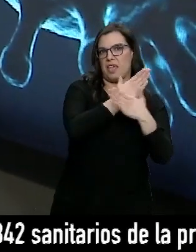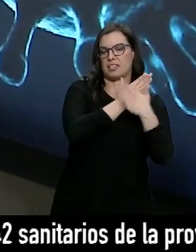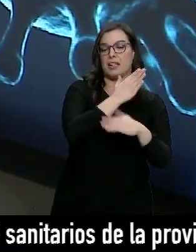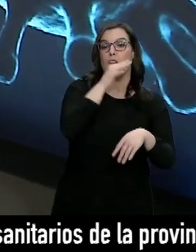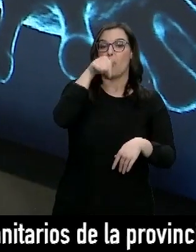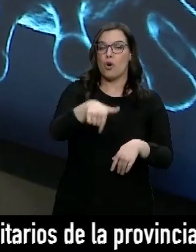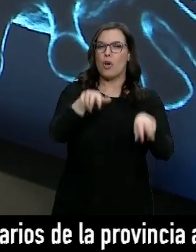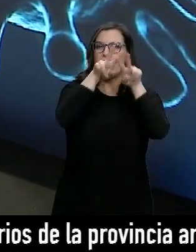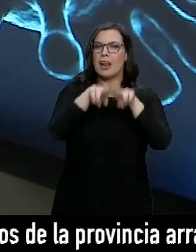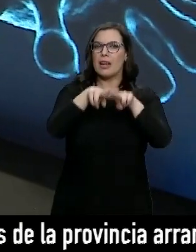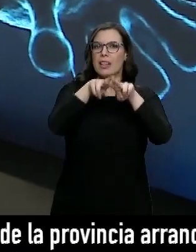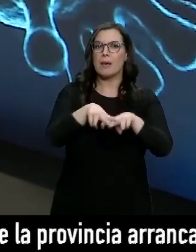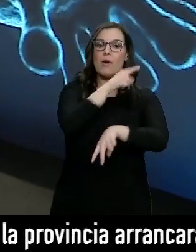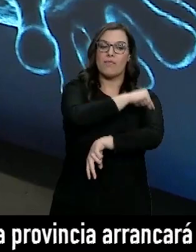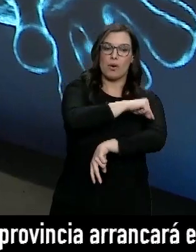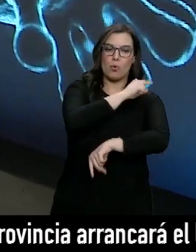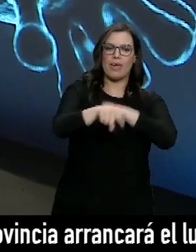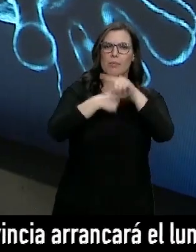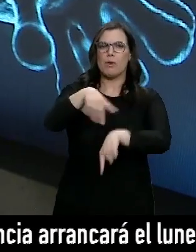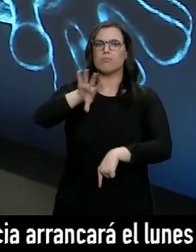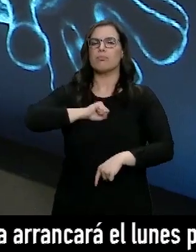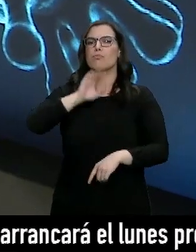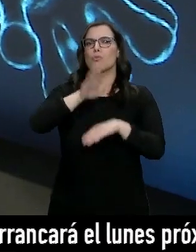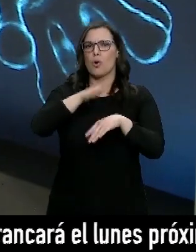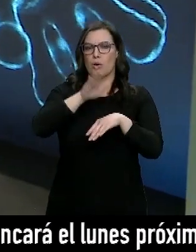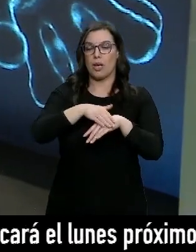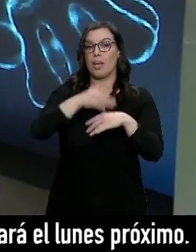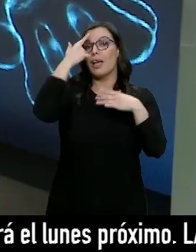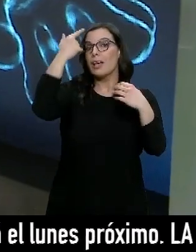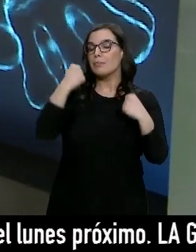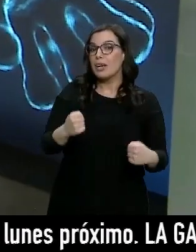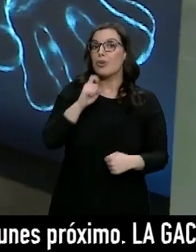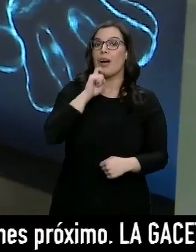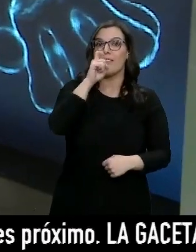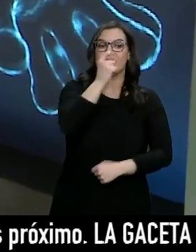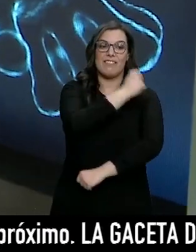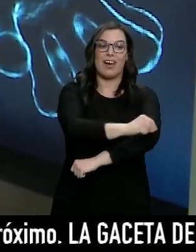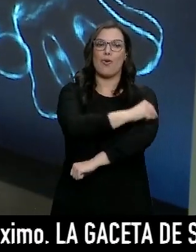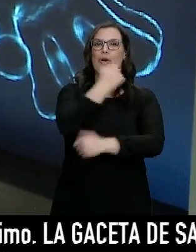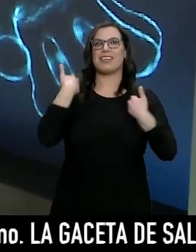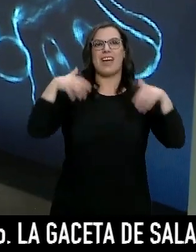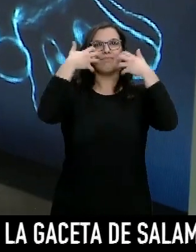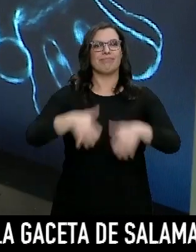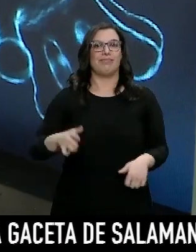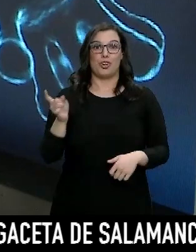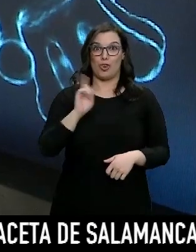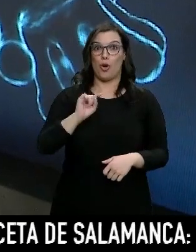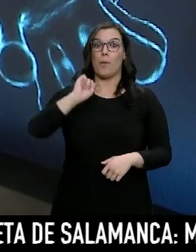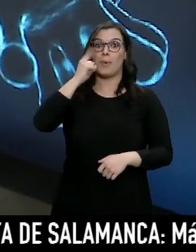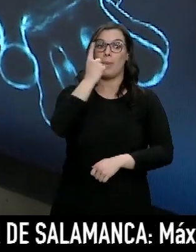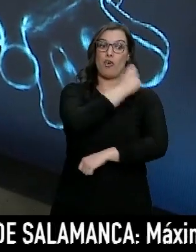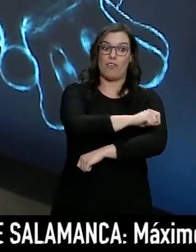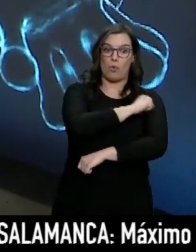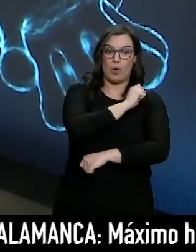Hoy analizamos por qué se producen esos casos. Los expertos nos recuerdan que la vacuna no es efectiva hasta 10 días después de la